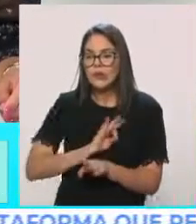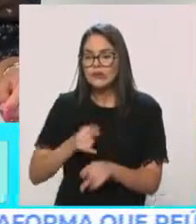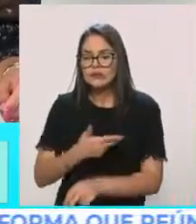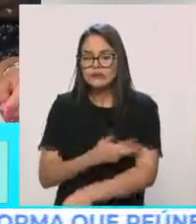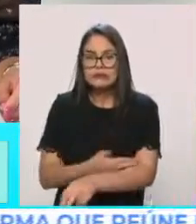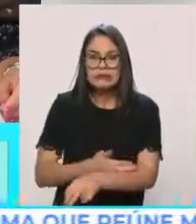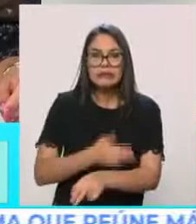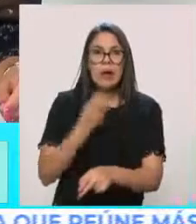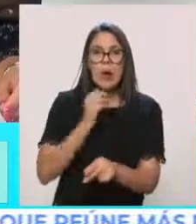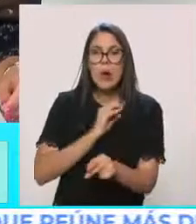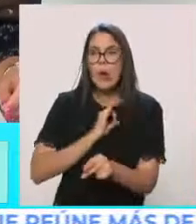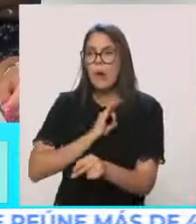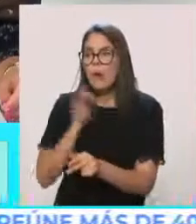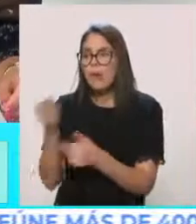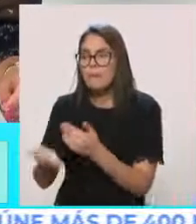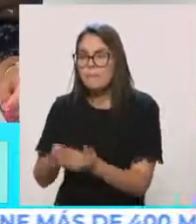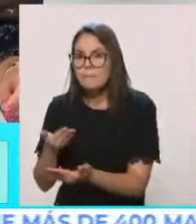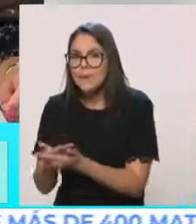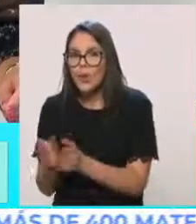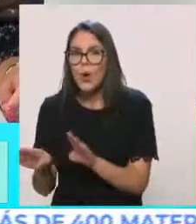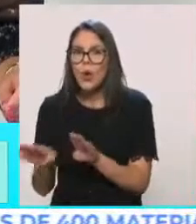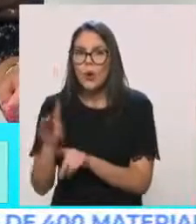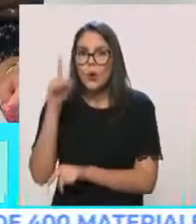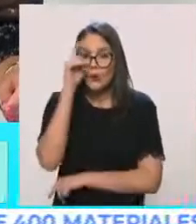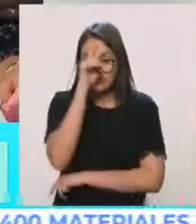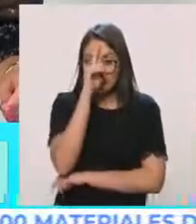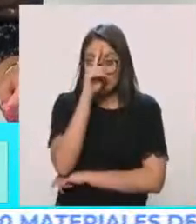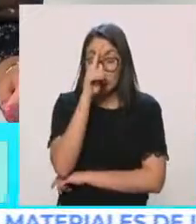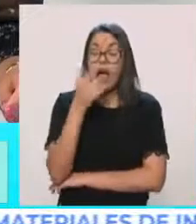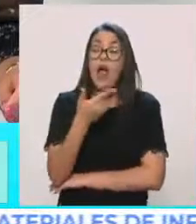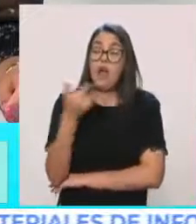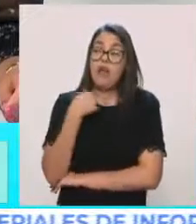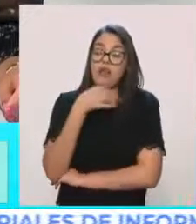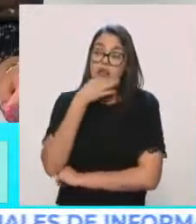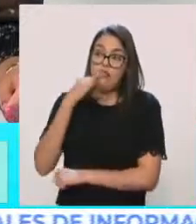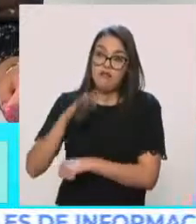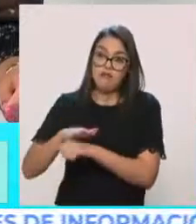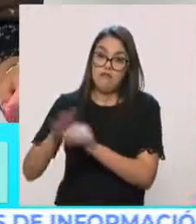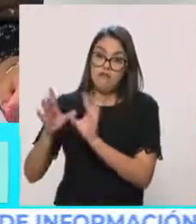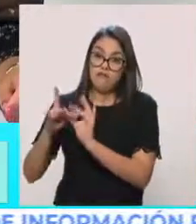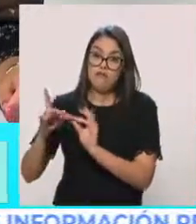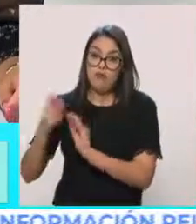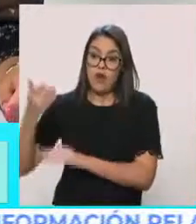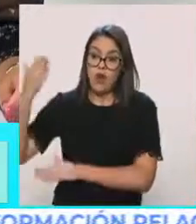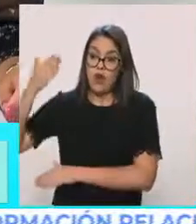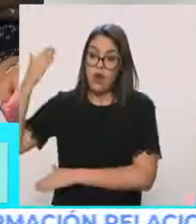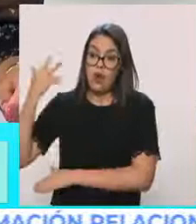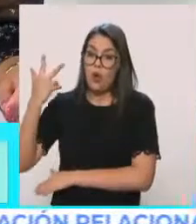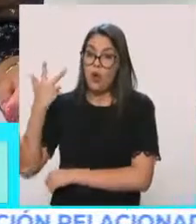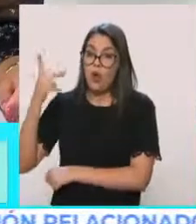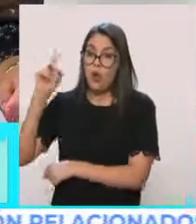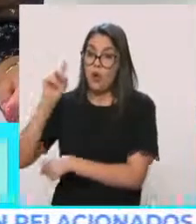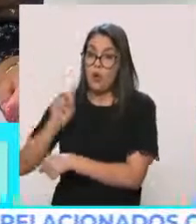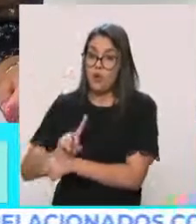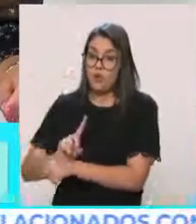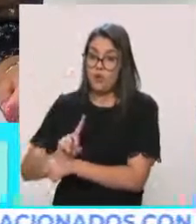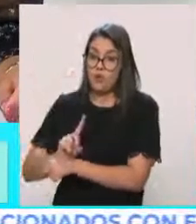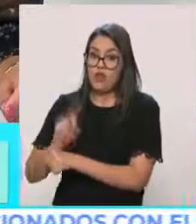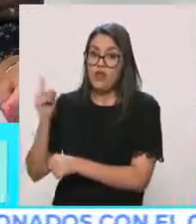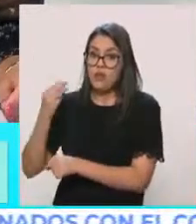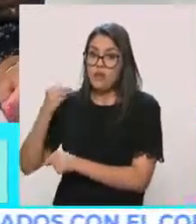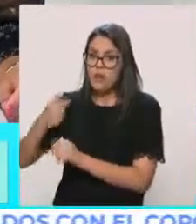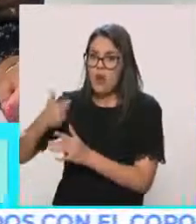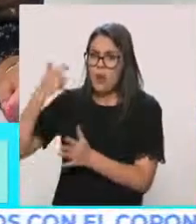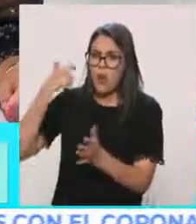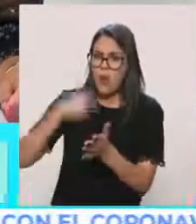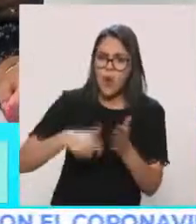Hay que decir, Alejandra, que en los últimos 8 días sí tuvimos algún registro donde hay consumo de alcohol vinculado con violencia